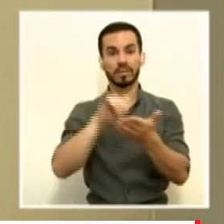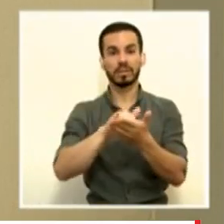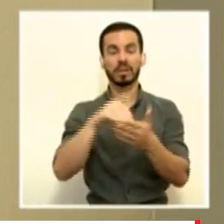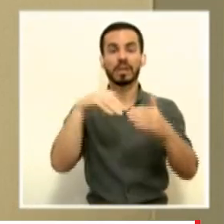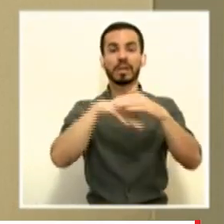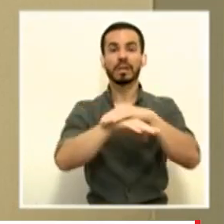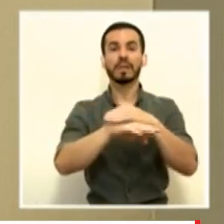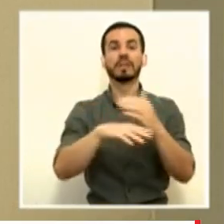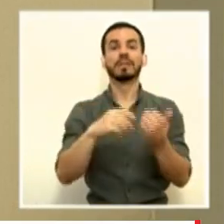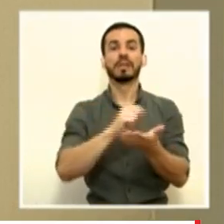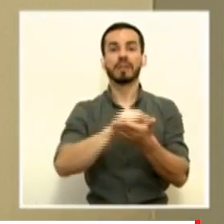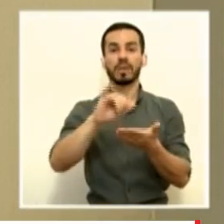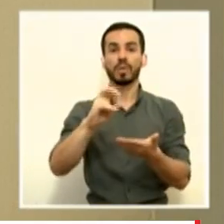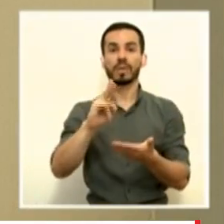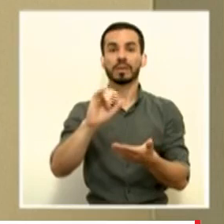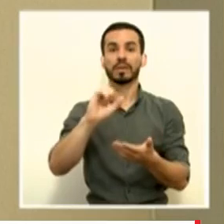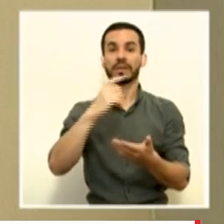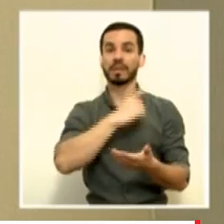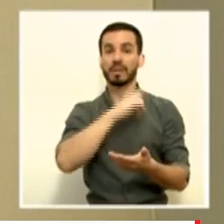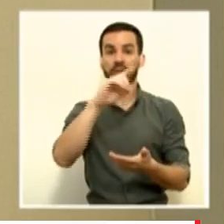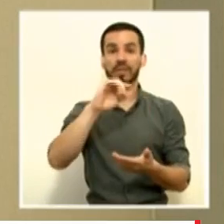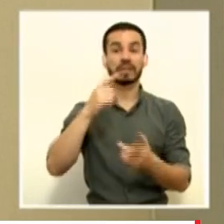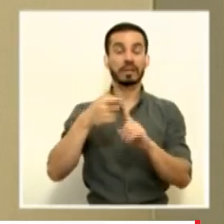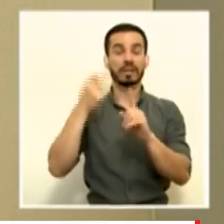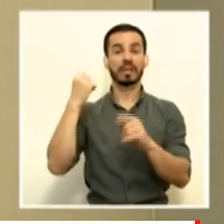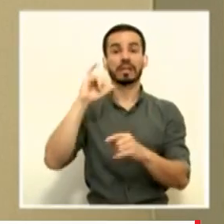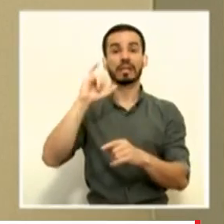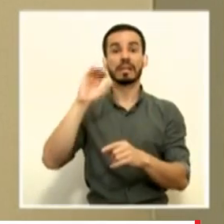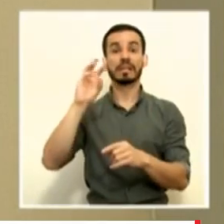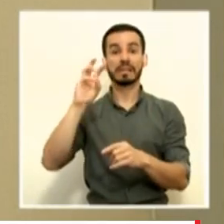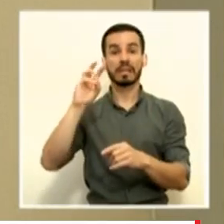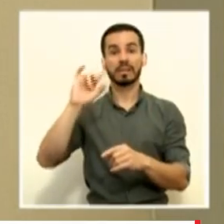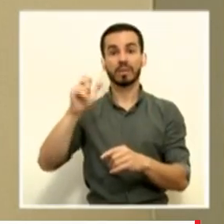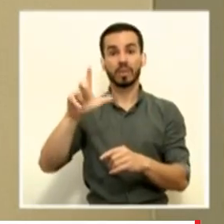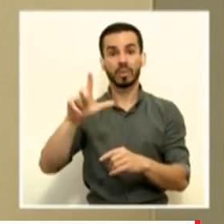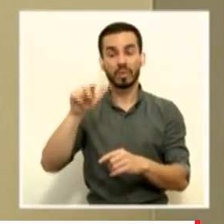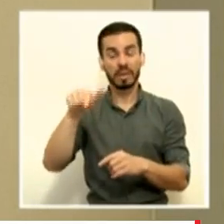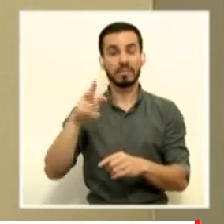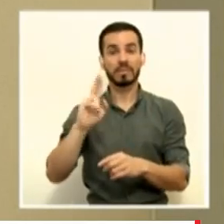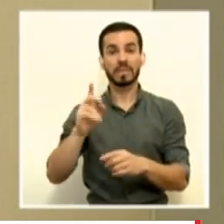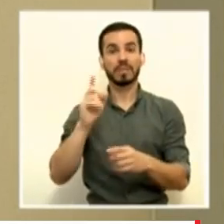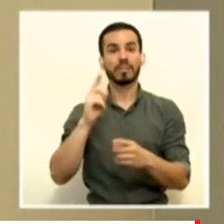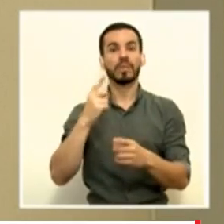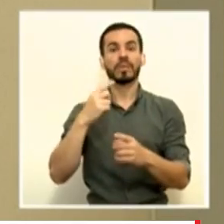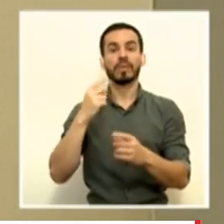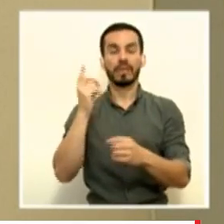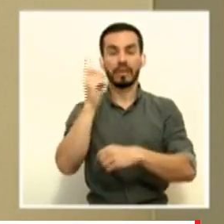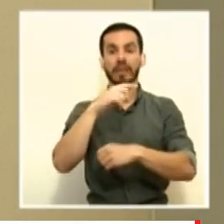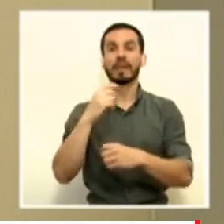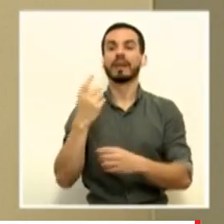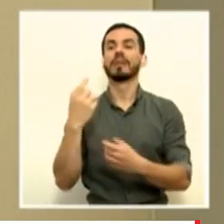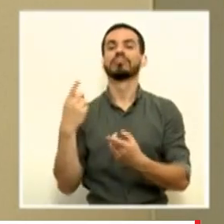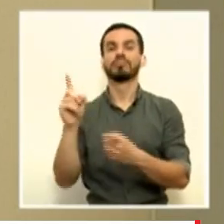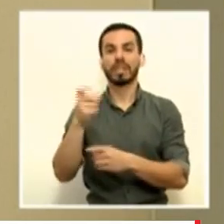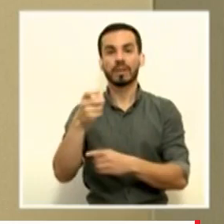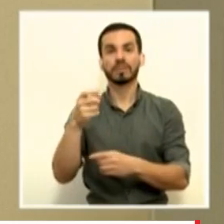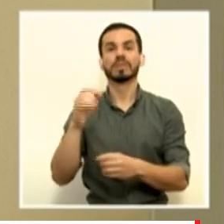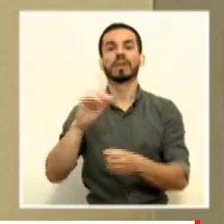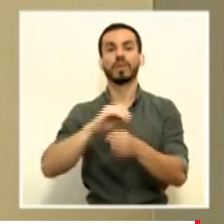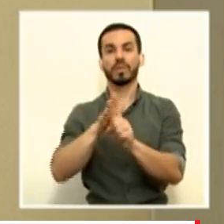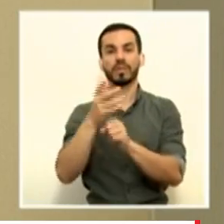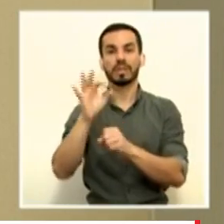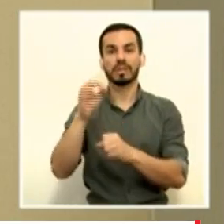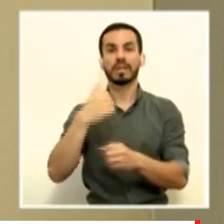encontraba internado en el San Juan de Dios desde el 6 de julio, ese mismo día fue diagnosticado con COVID-19,